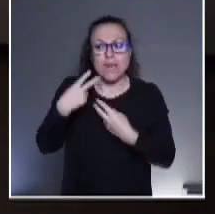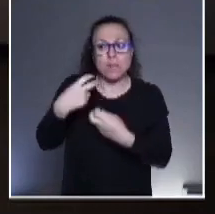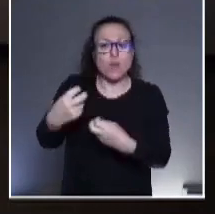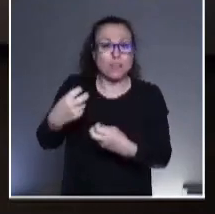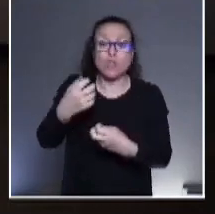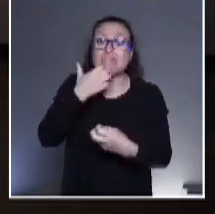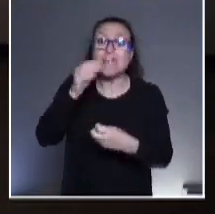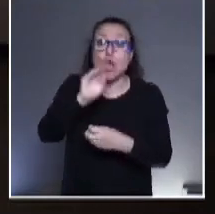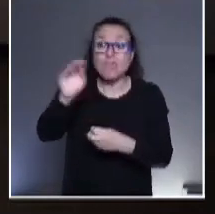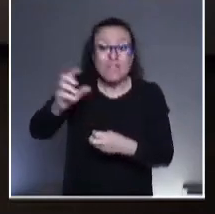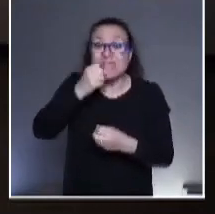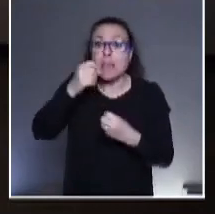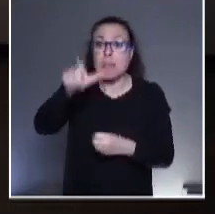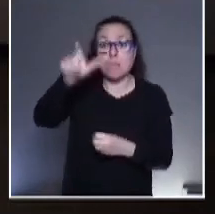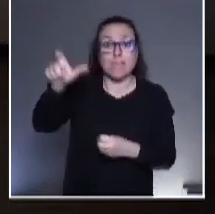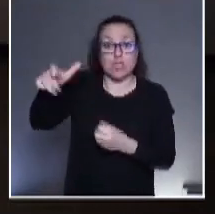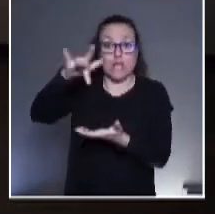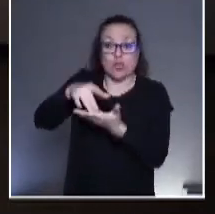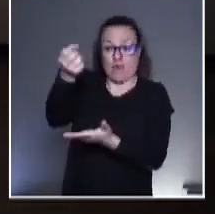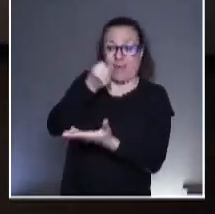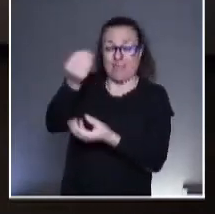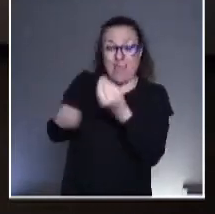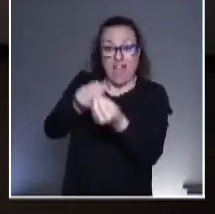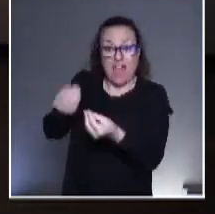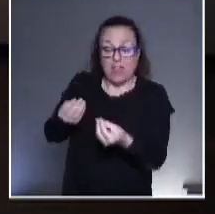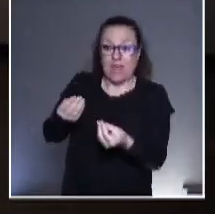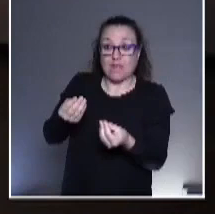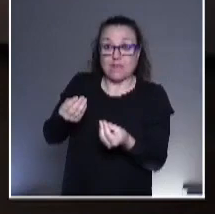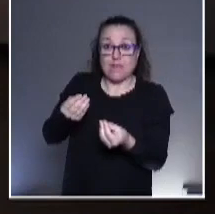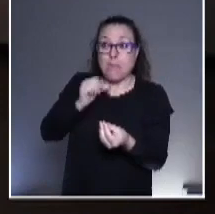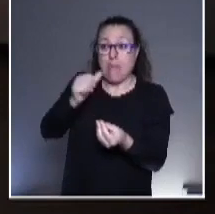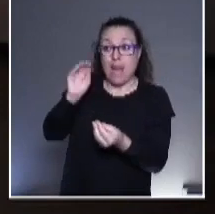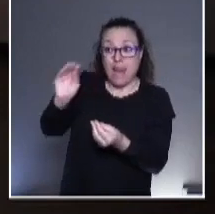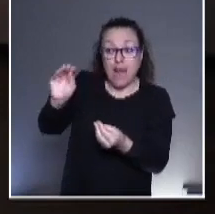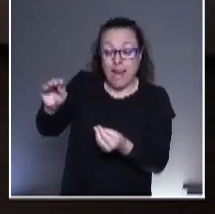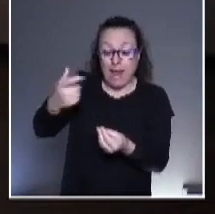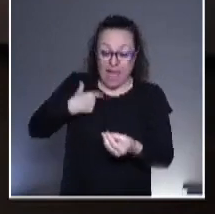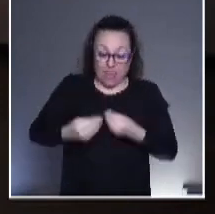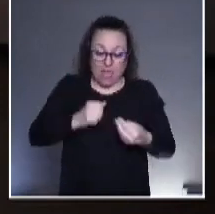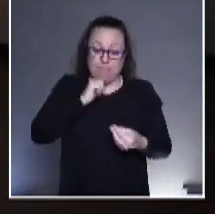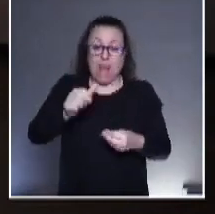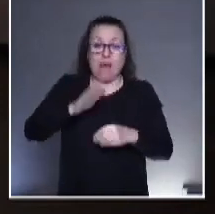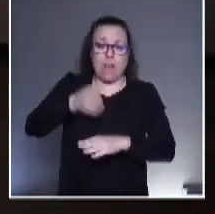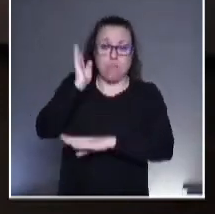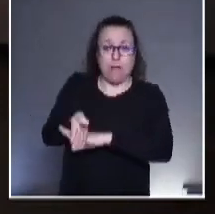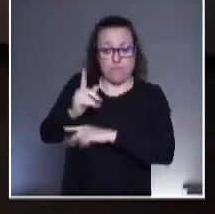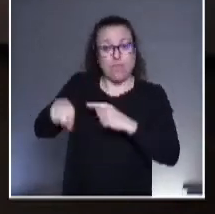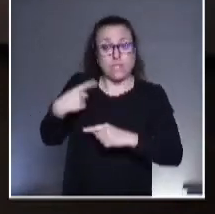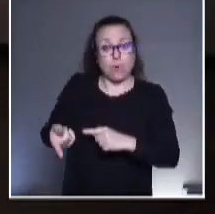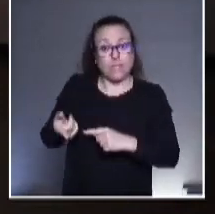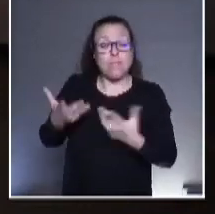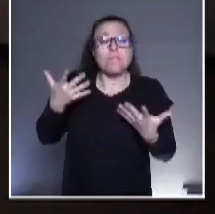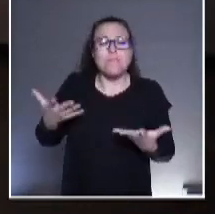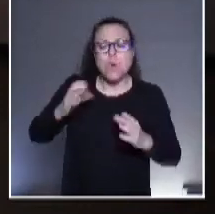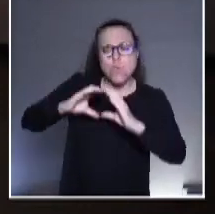manera eficiente a los contribuyentes, porque efectivamente les toca el bolsillo, como ha dicho también nuestro rector. Ahora bien, la